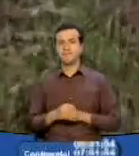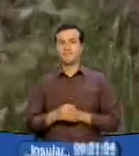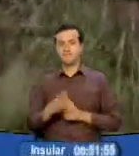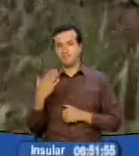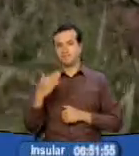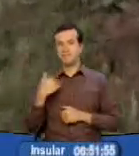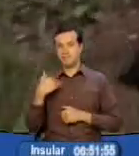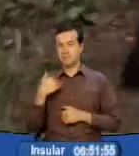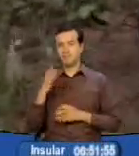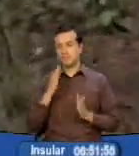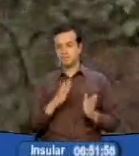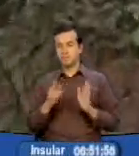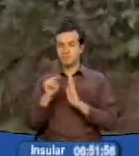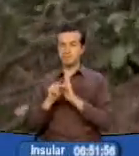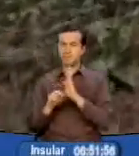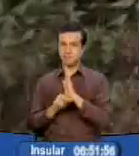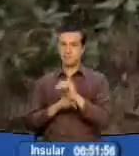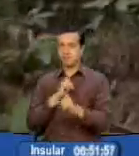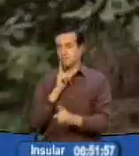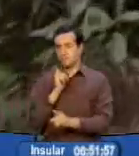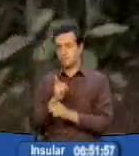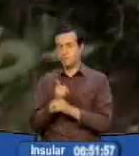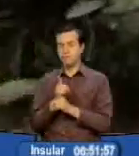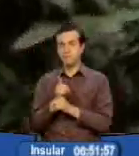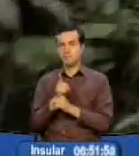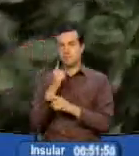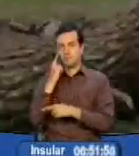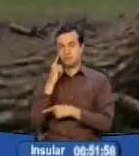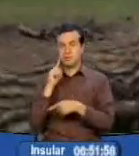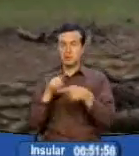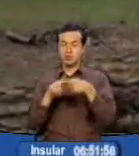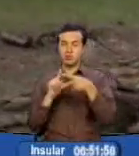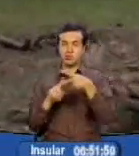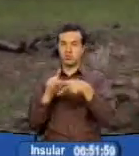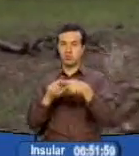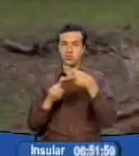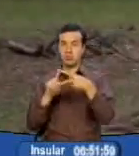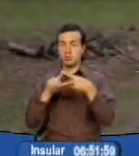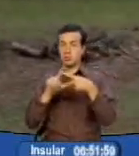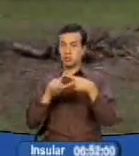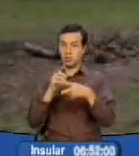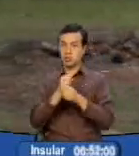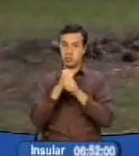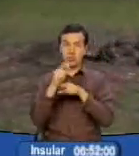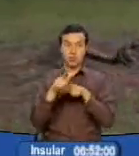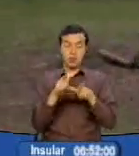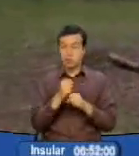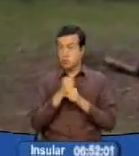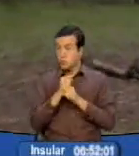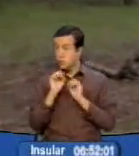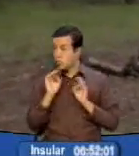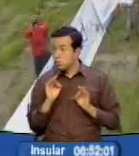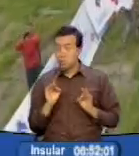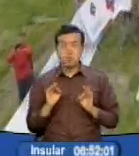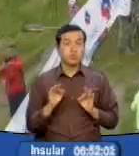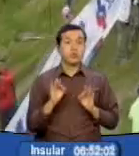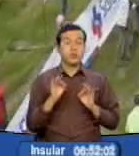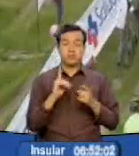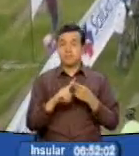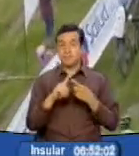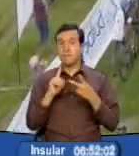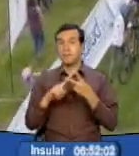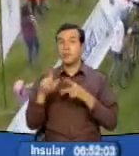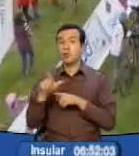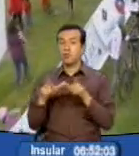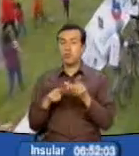Tenemos algunos parámetros. Obviamente nos basamos en 2 principales, que es la seguridad del lugar donde vamos a hacer la válida y obviamente que